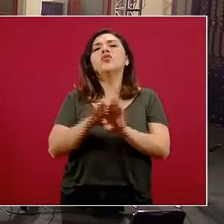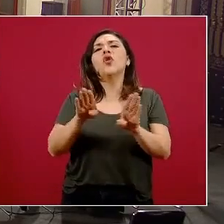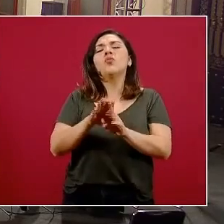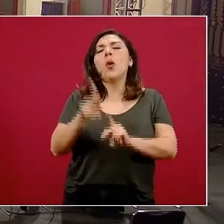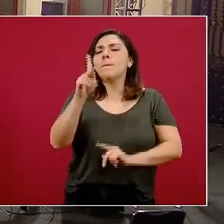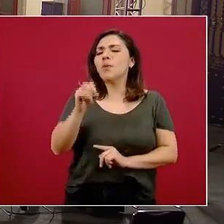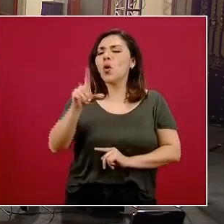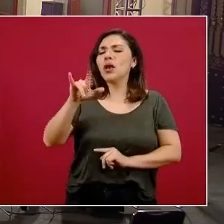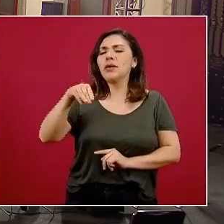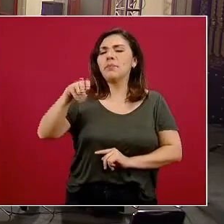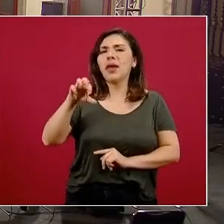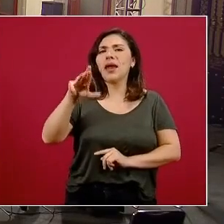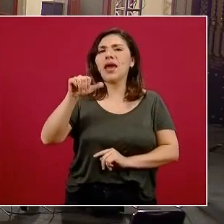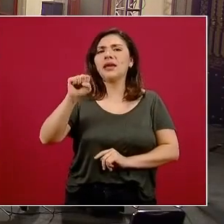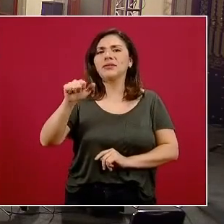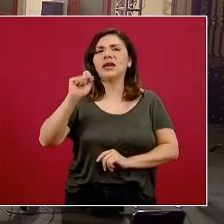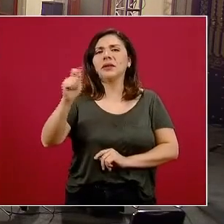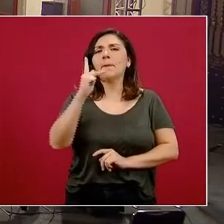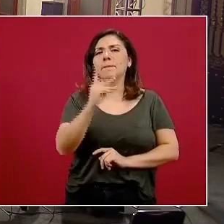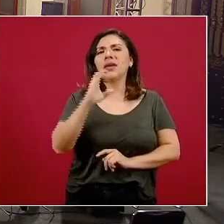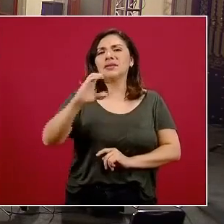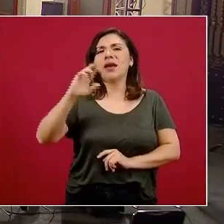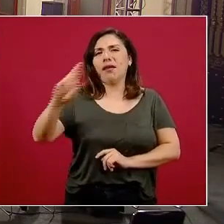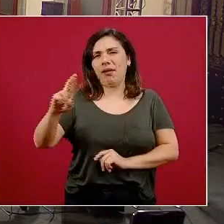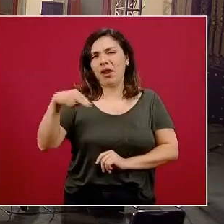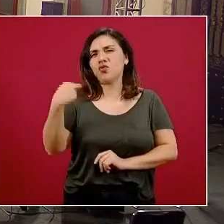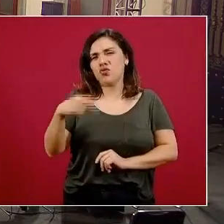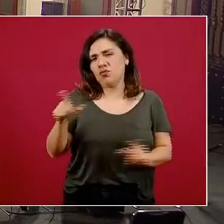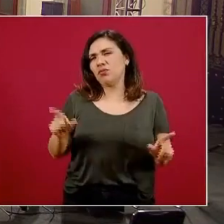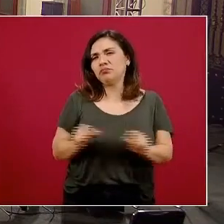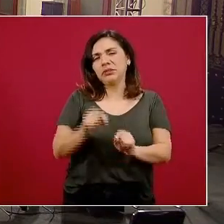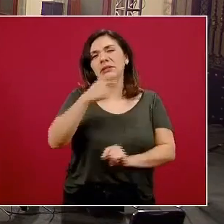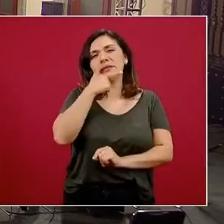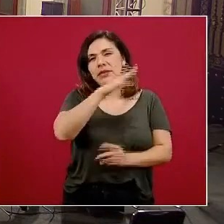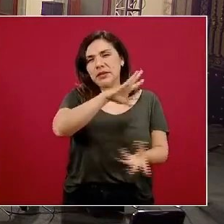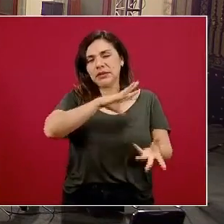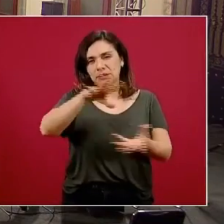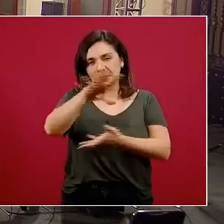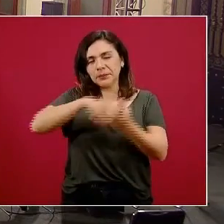la polimerasa, conocida como PCR por sus siglas en inglés.